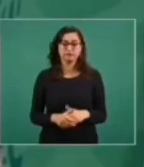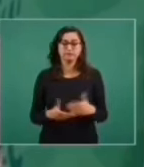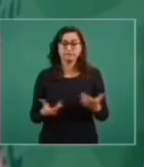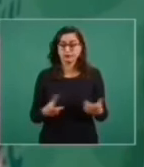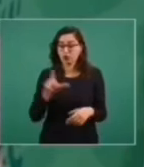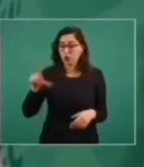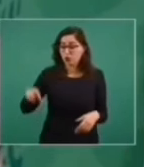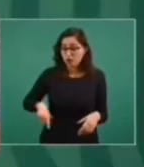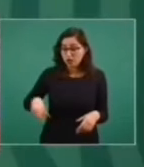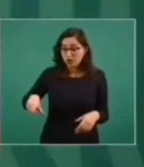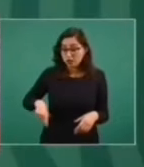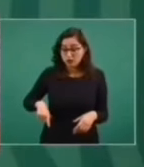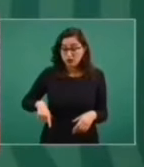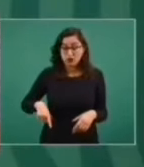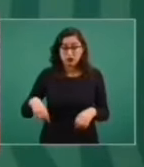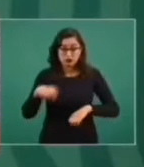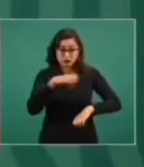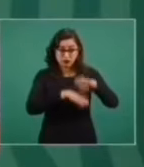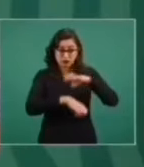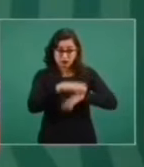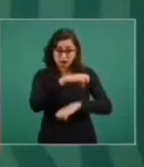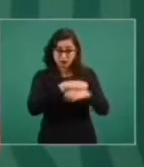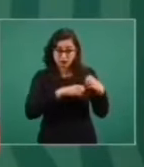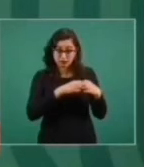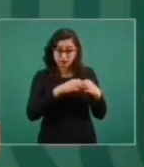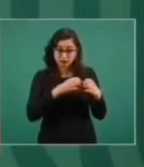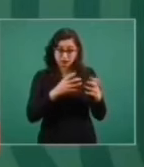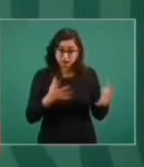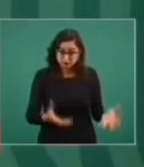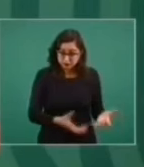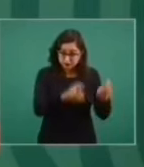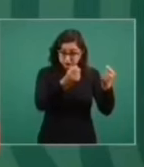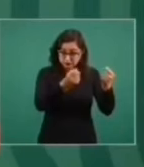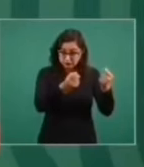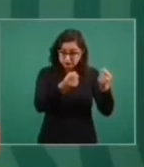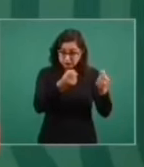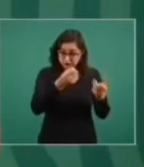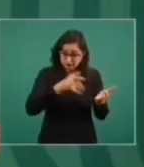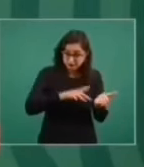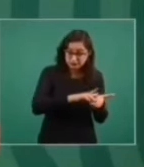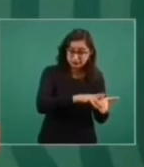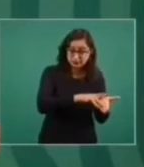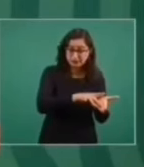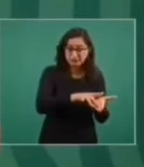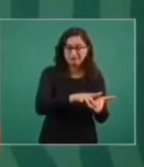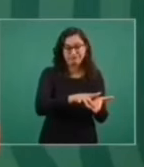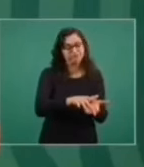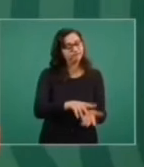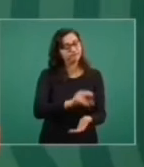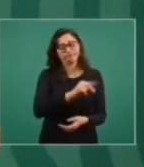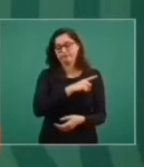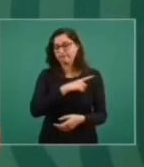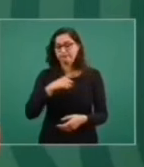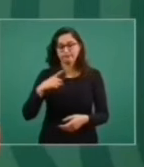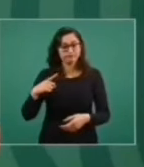empresas. Eso era lo que se hacía anteriormente y se abusó muchísimo.